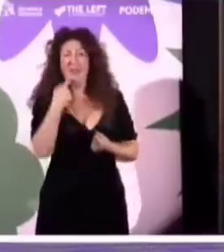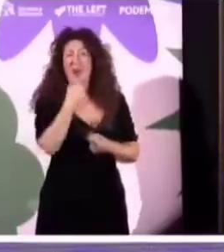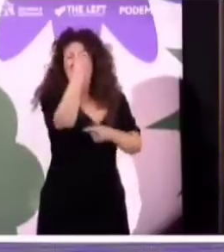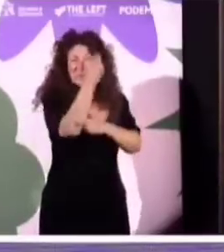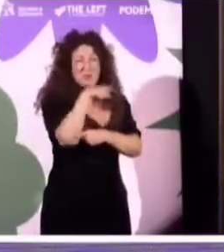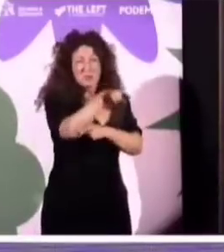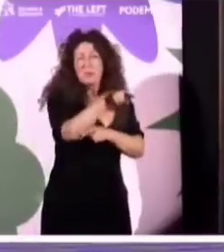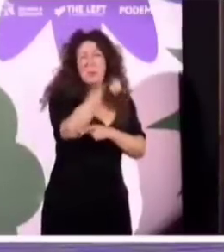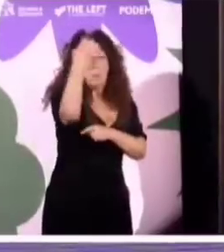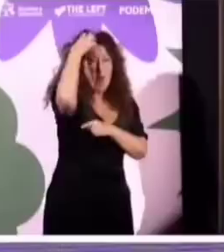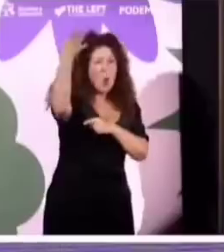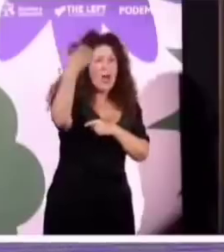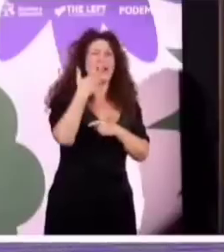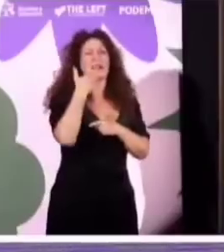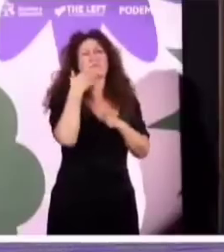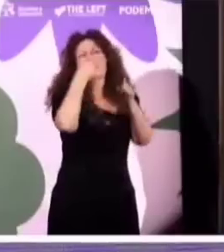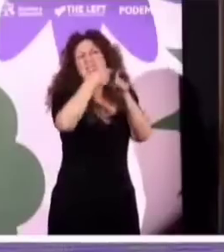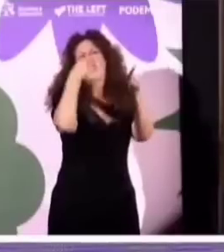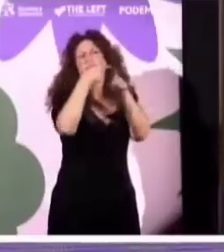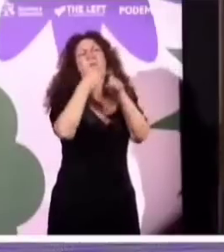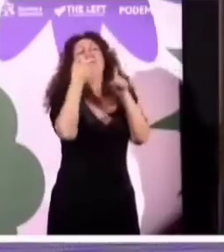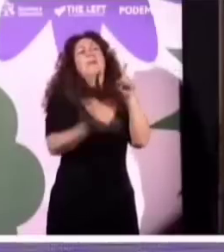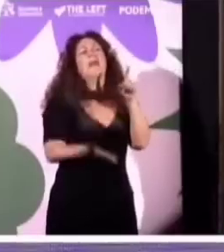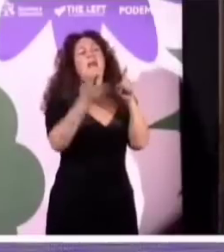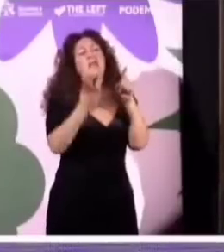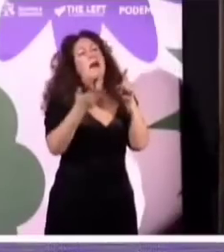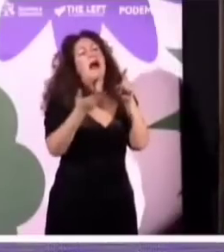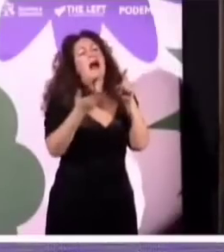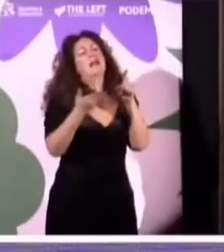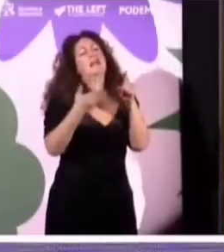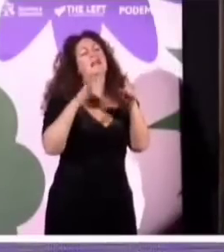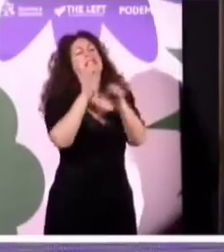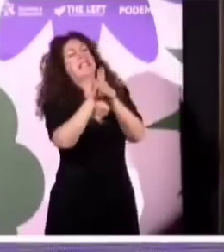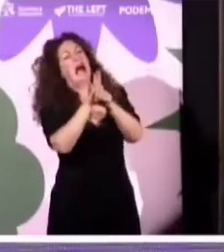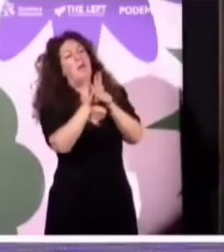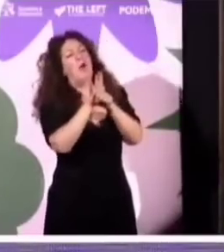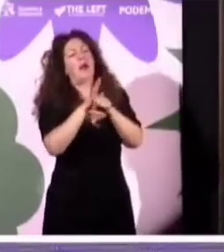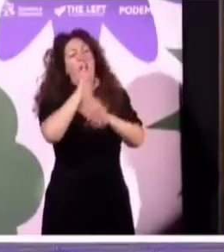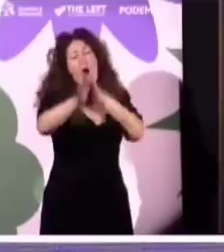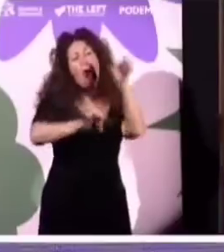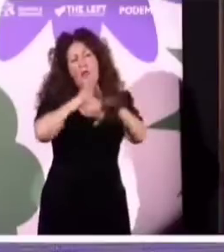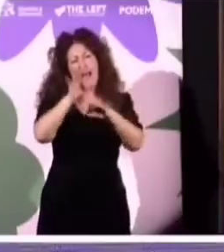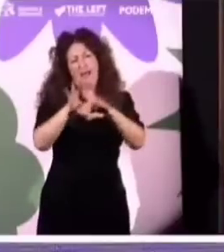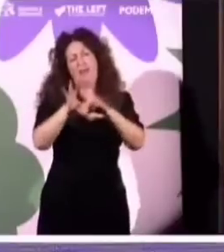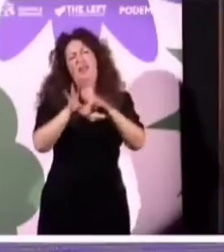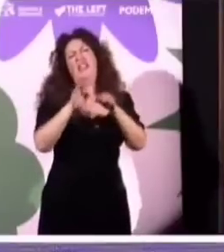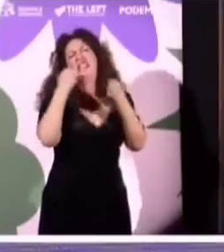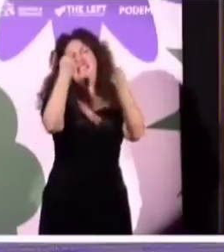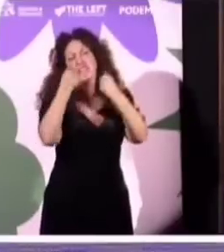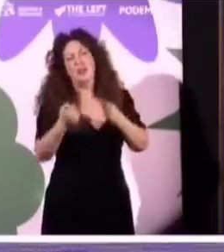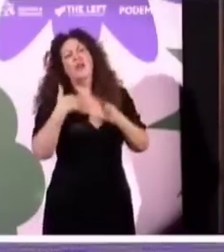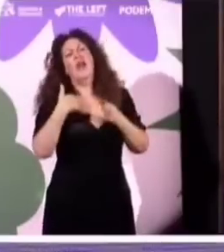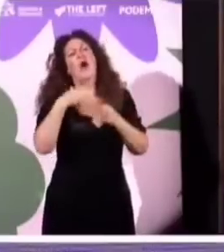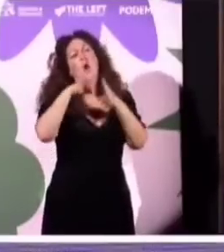de la monarquía si se ha convertido en el principal tapón a la organización institucional de la diversidad